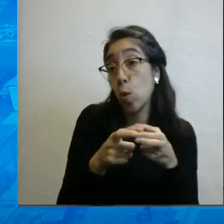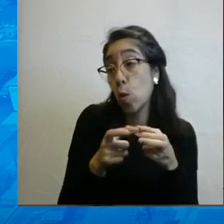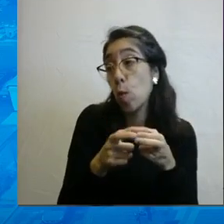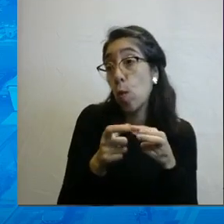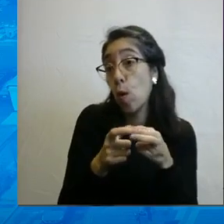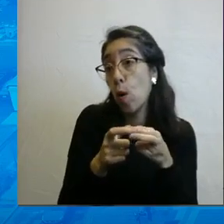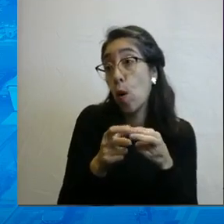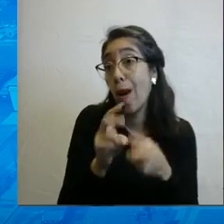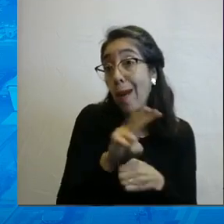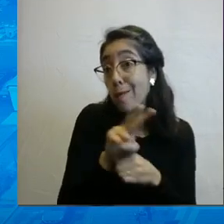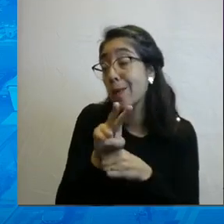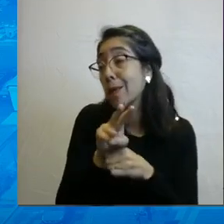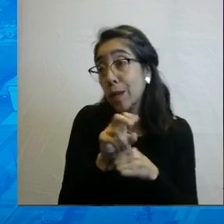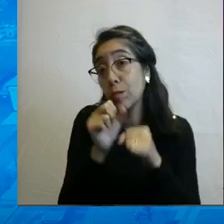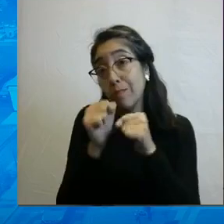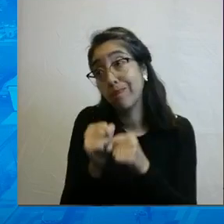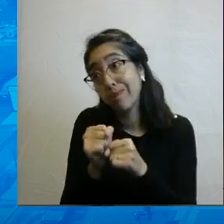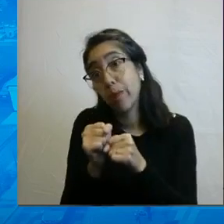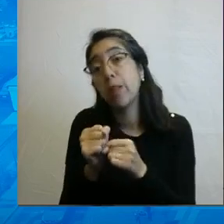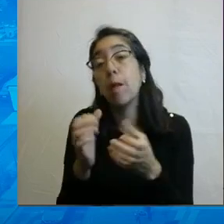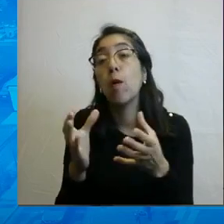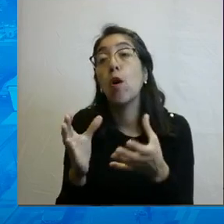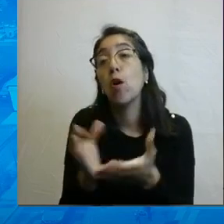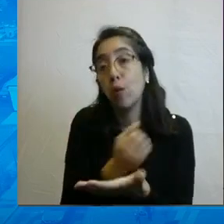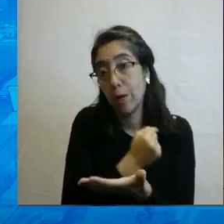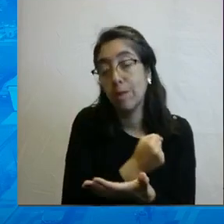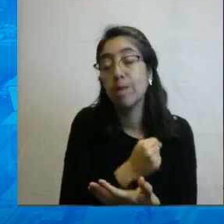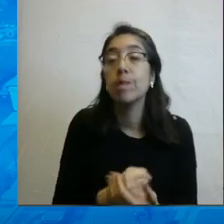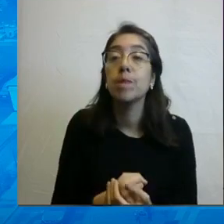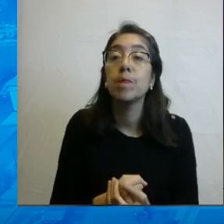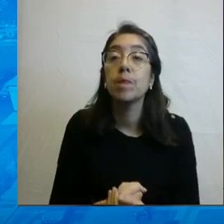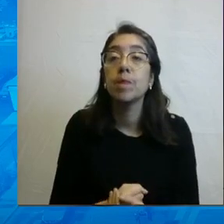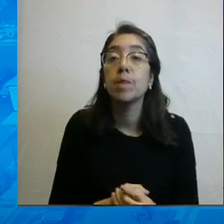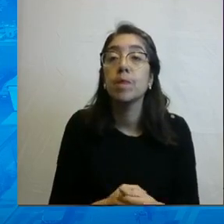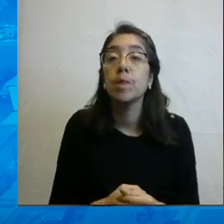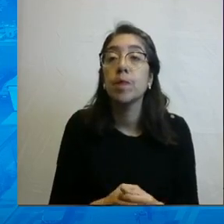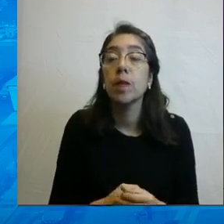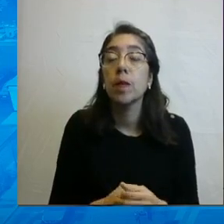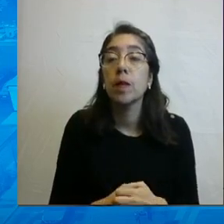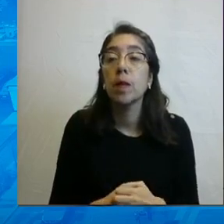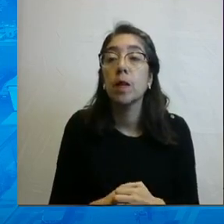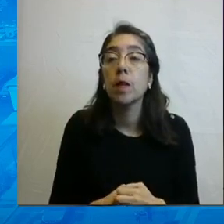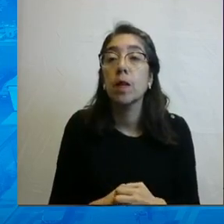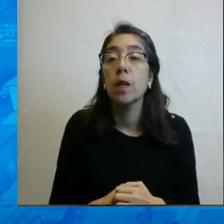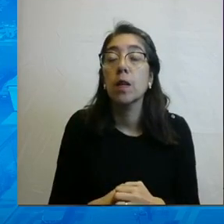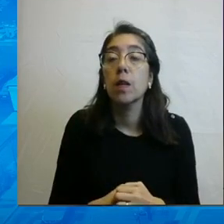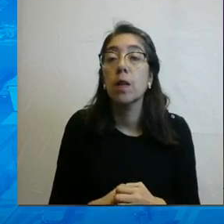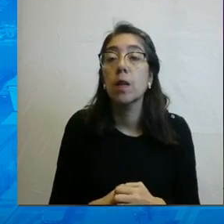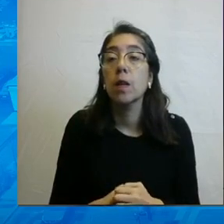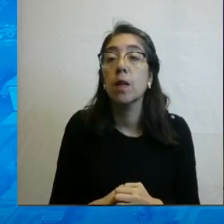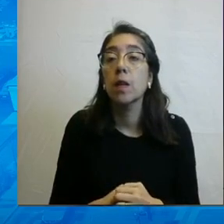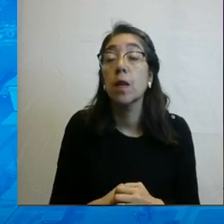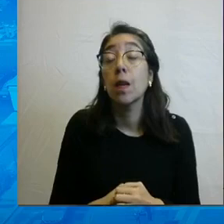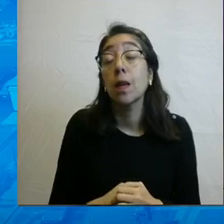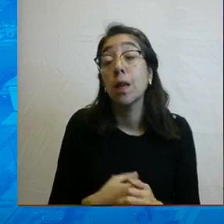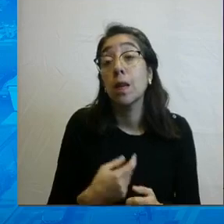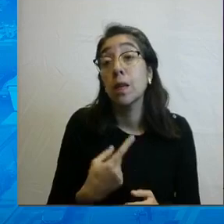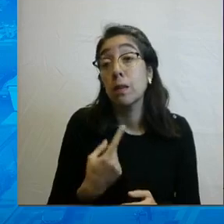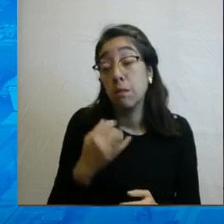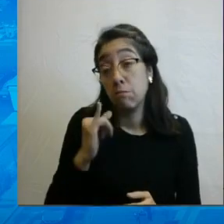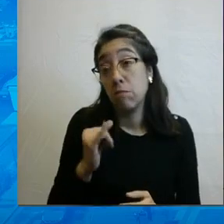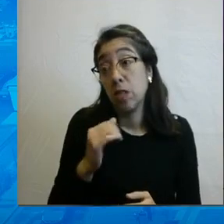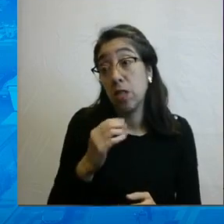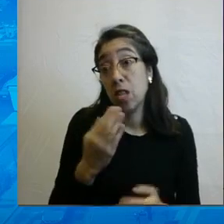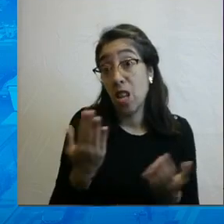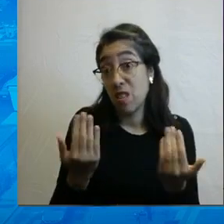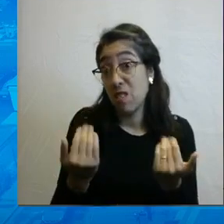esto pueda significar una buena noticia para Pomayre de poder avanzar muy rápido. Porque claro, justamente necesitamos el avance de la calle, necesitamos mejorar ese espacio, pero también